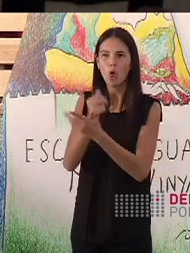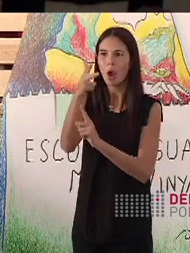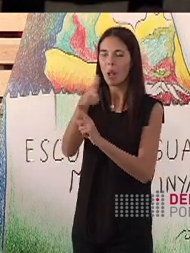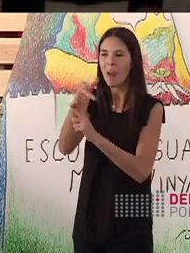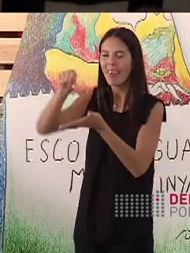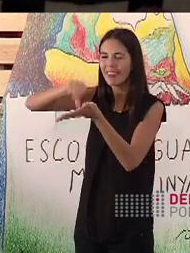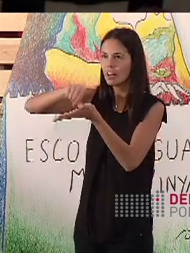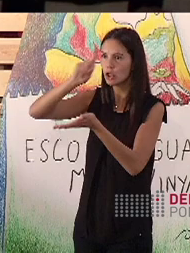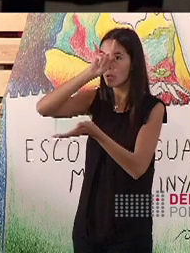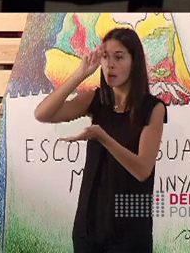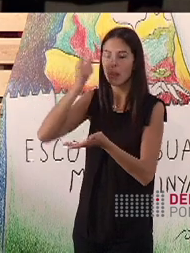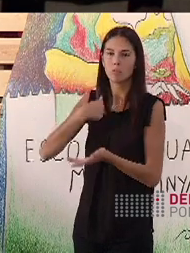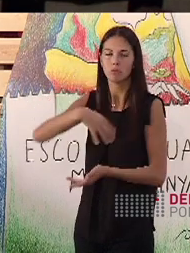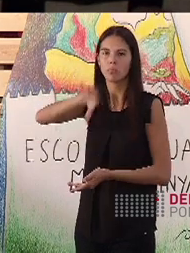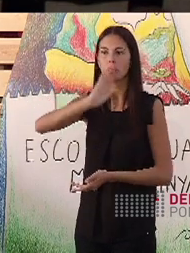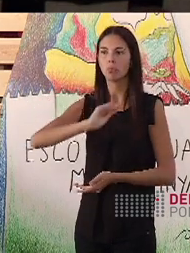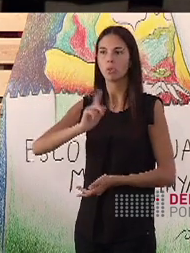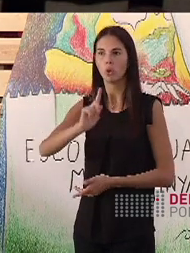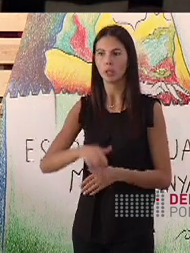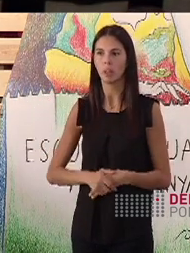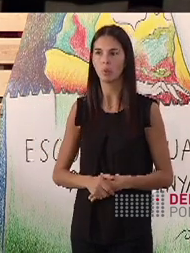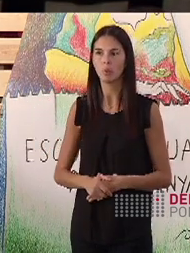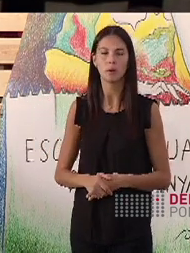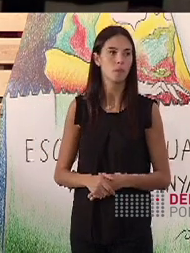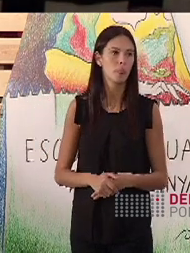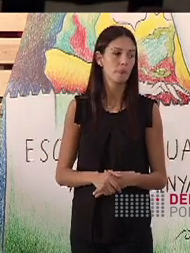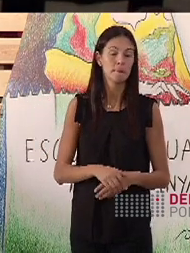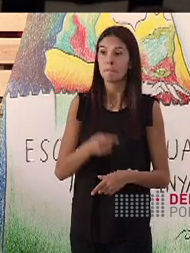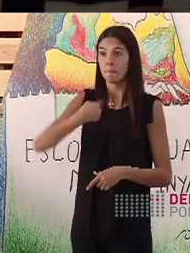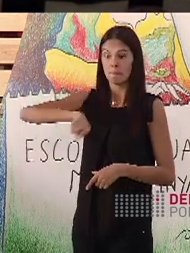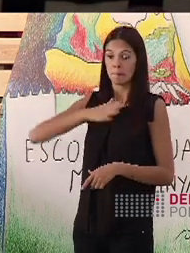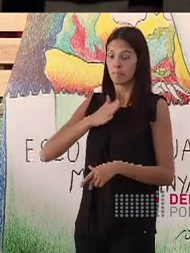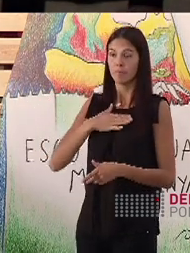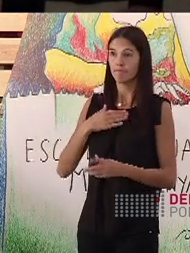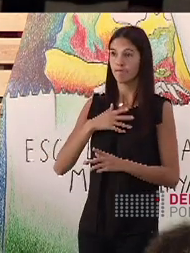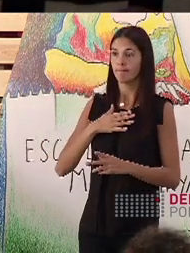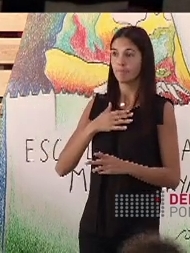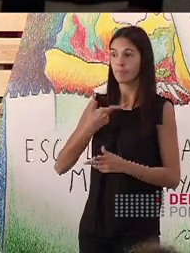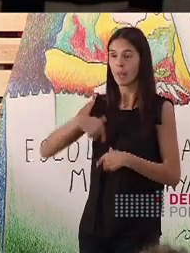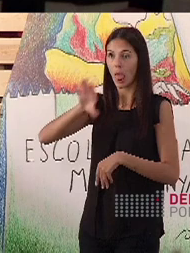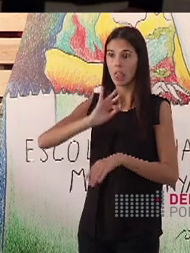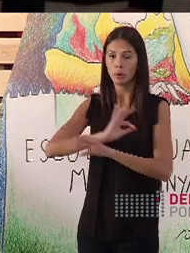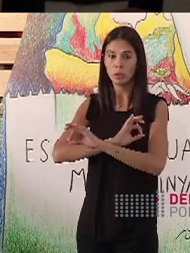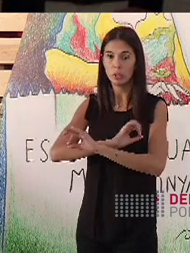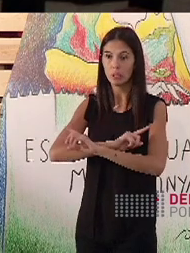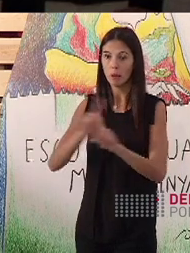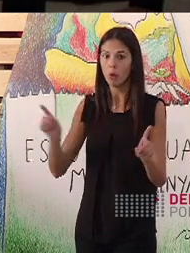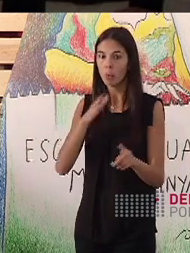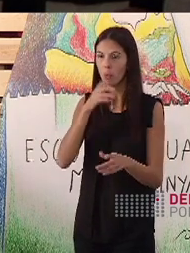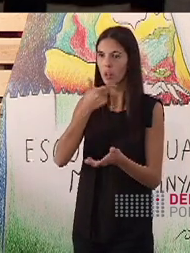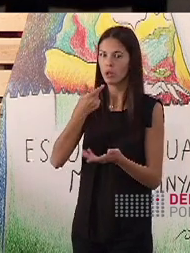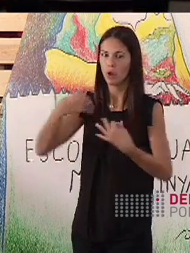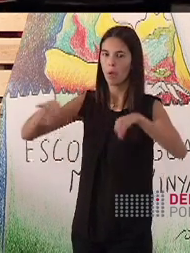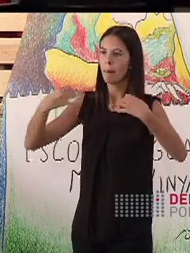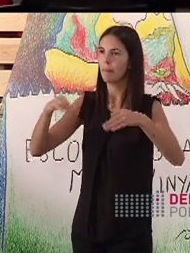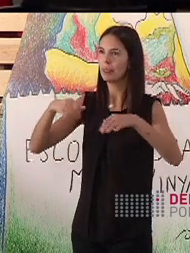el centro de Madrid? No lo entiendo, es decir... Nosotras tampoco lo entendemos porque, de hecho, en la Puerta del Sol, en la Plaza de España, siempre está lleno